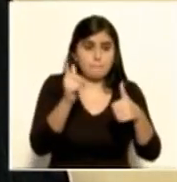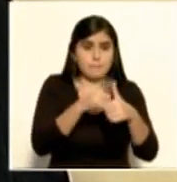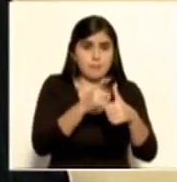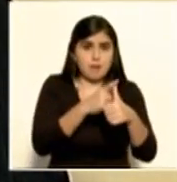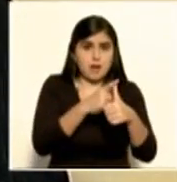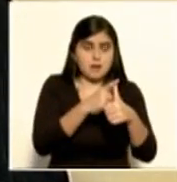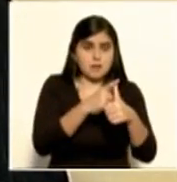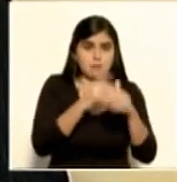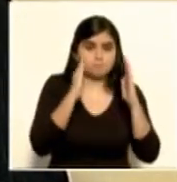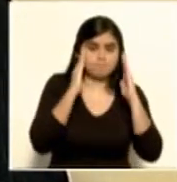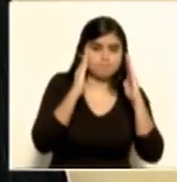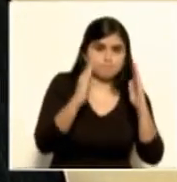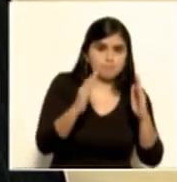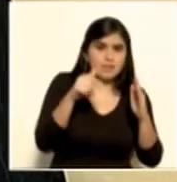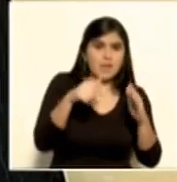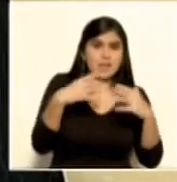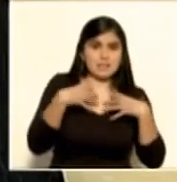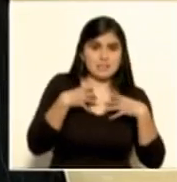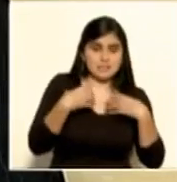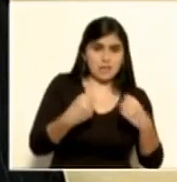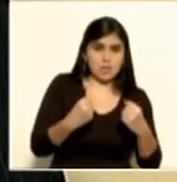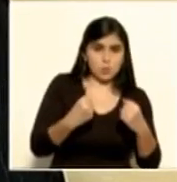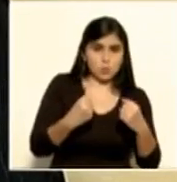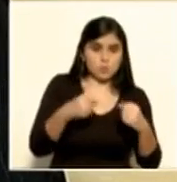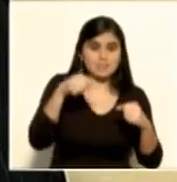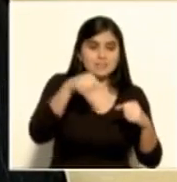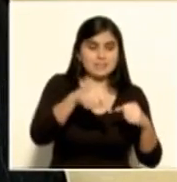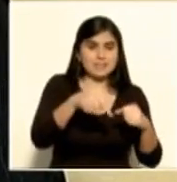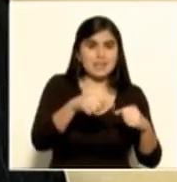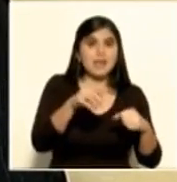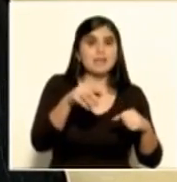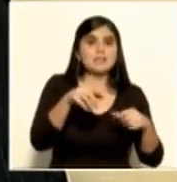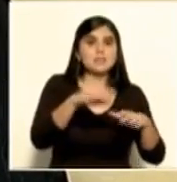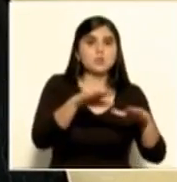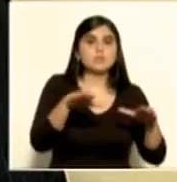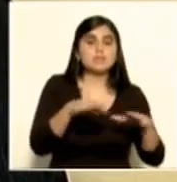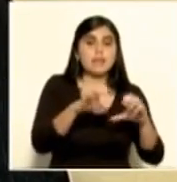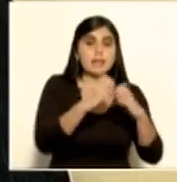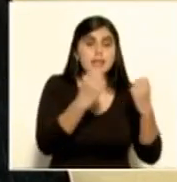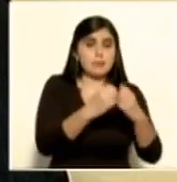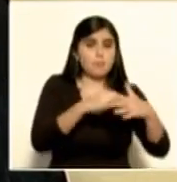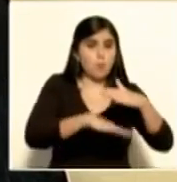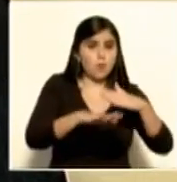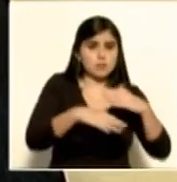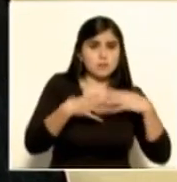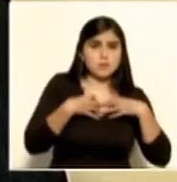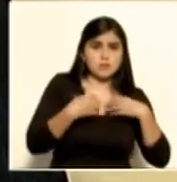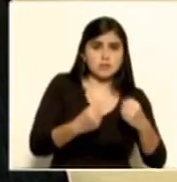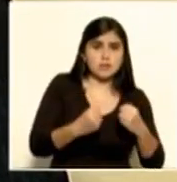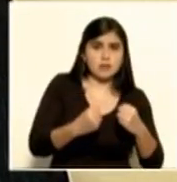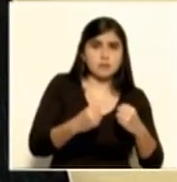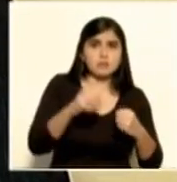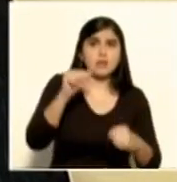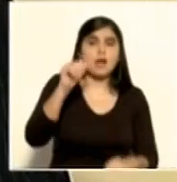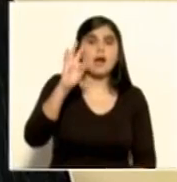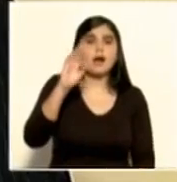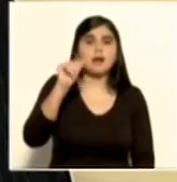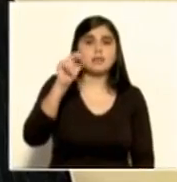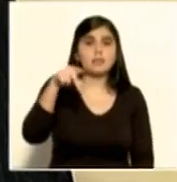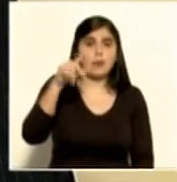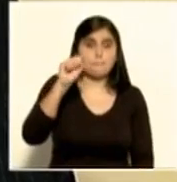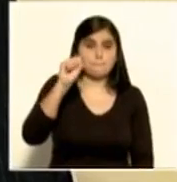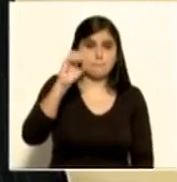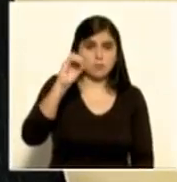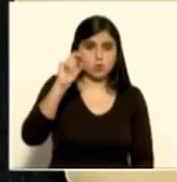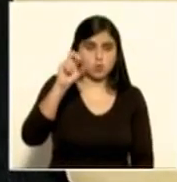bien en salud, que justamente es donde están los equipos básicos de atención integral en salud, donde están los ATAPs, los asistentes técnicos de asistencia primaria en